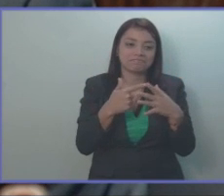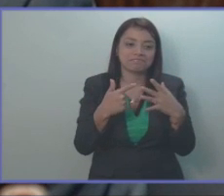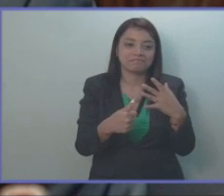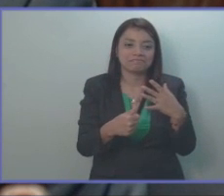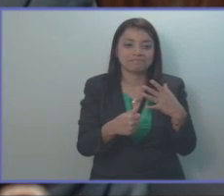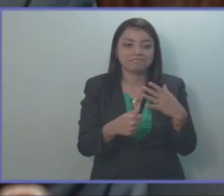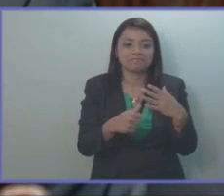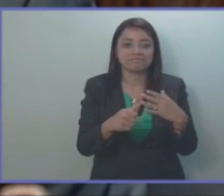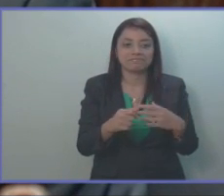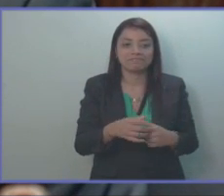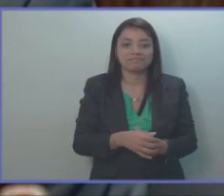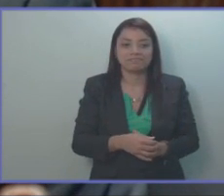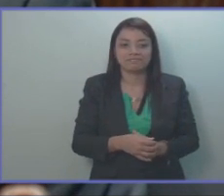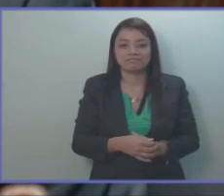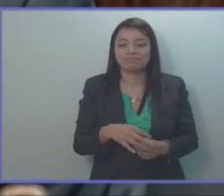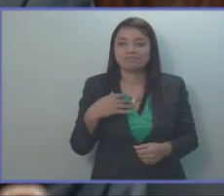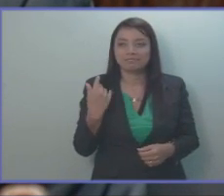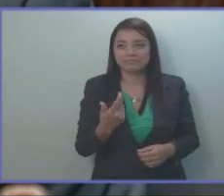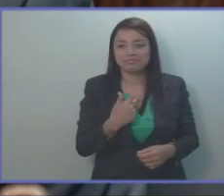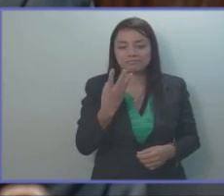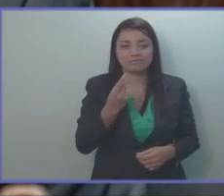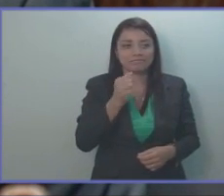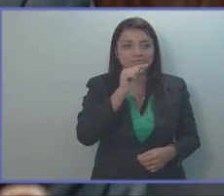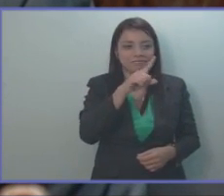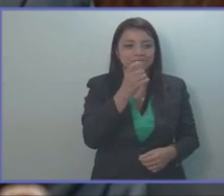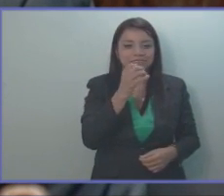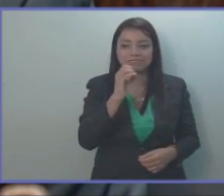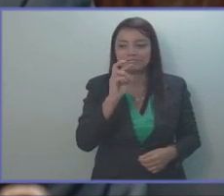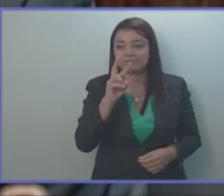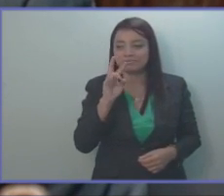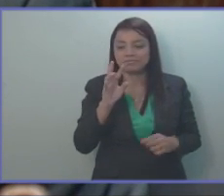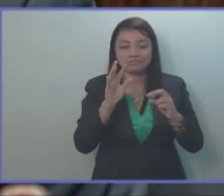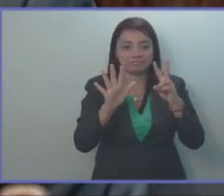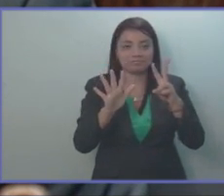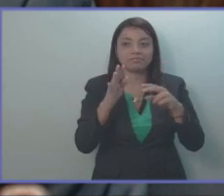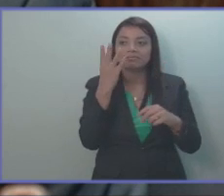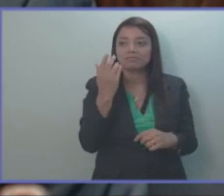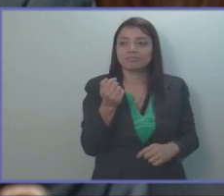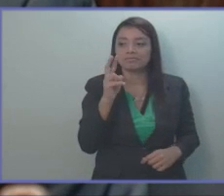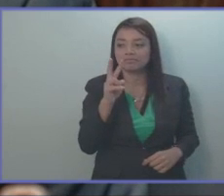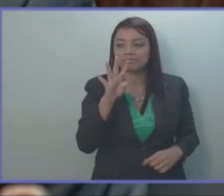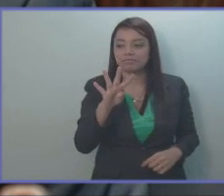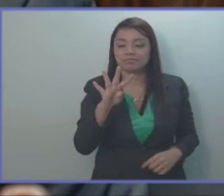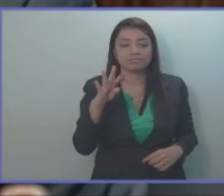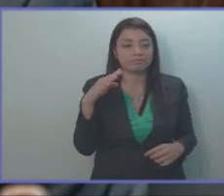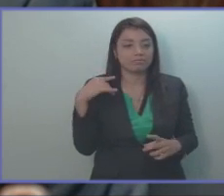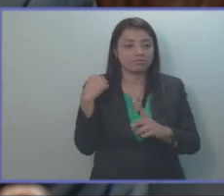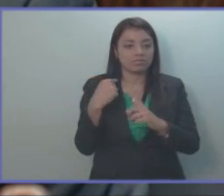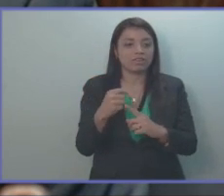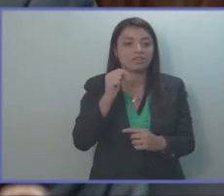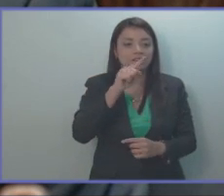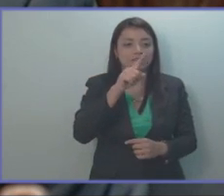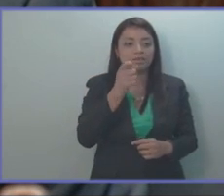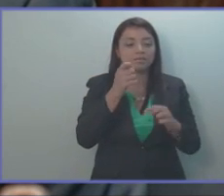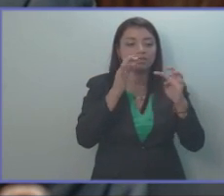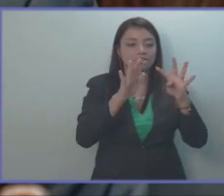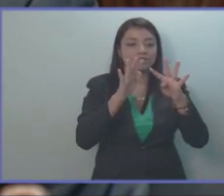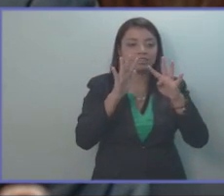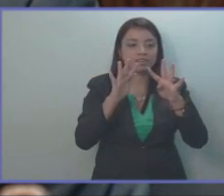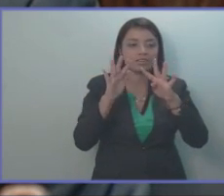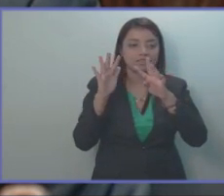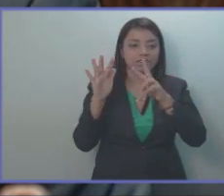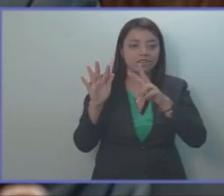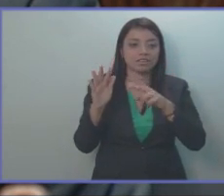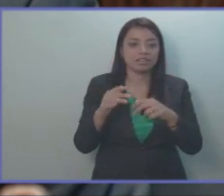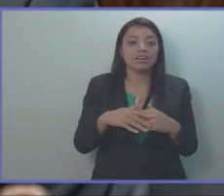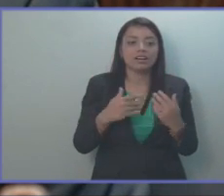legislativo número 1027 en fecha 24 de abril de 1997,